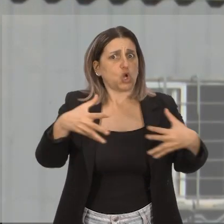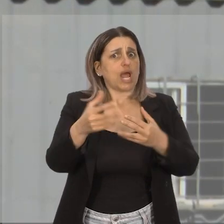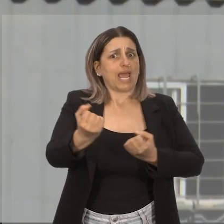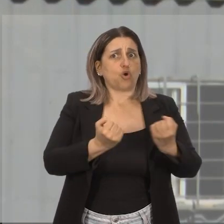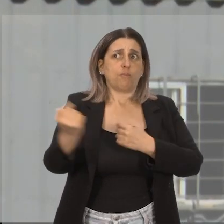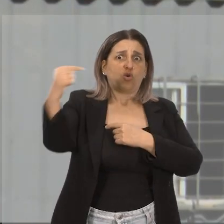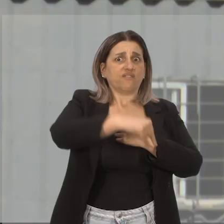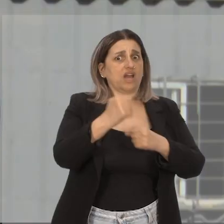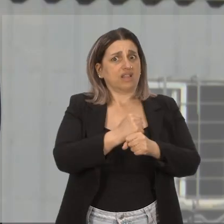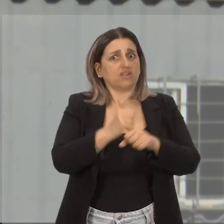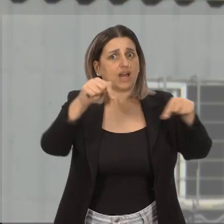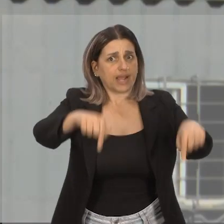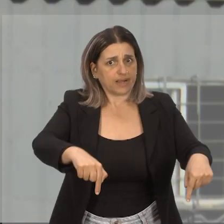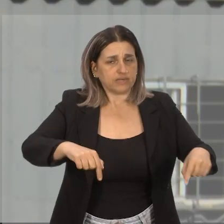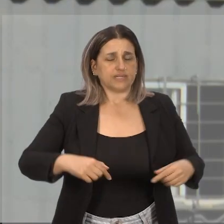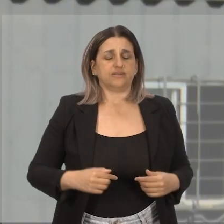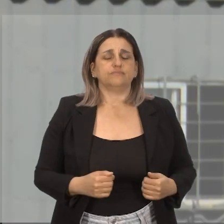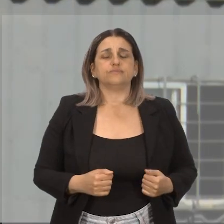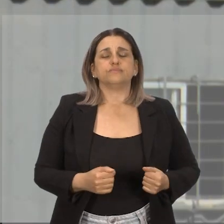de personas, un grupo económico.